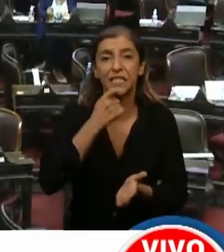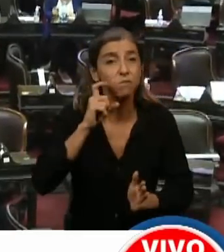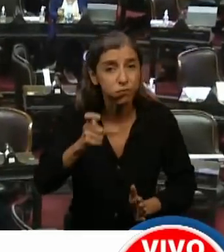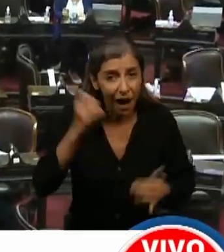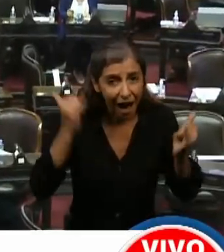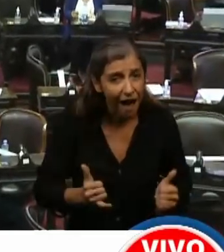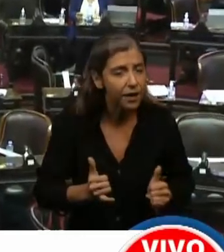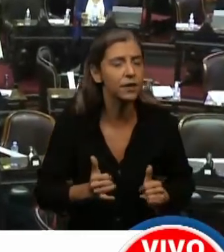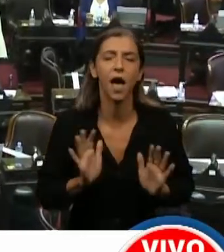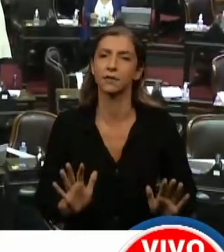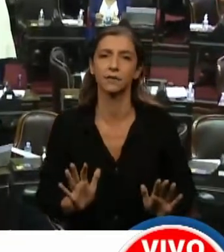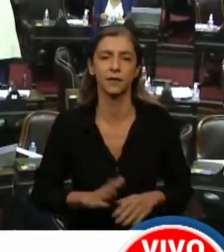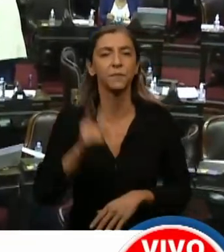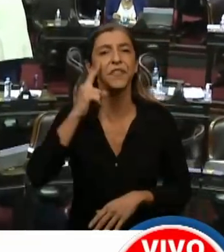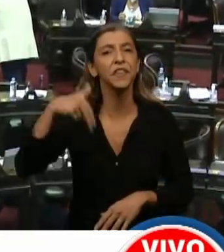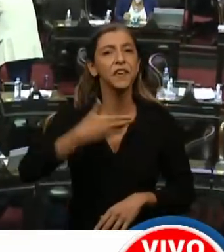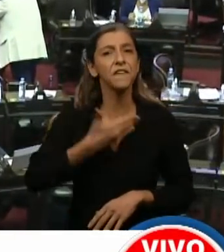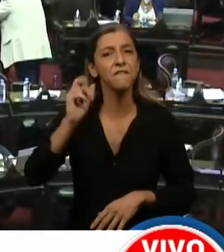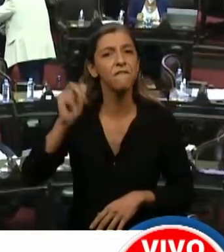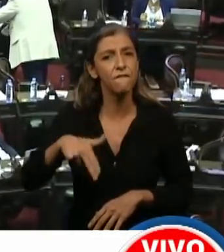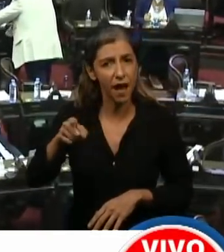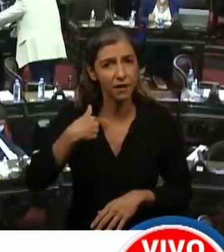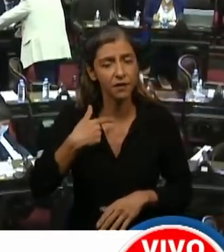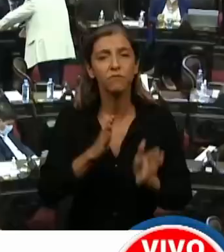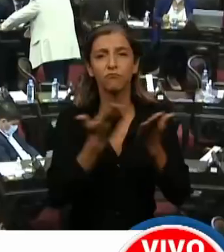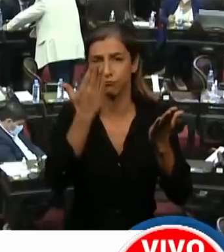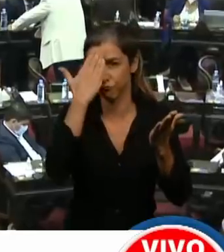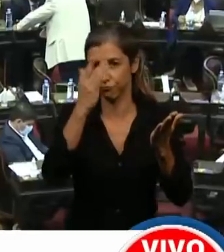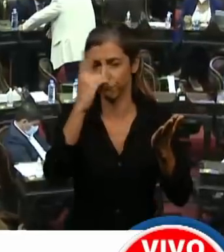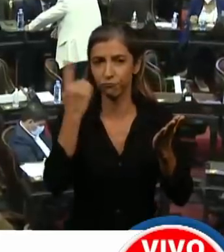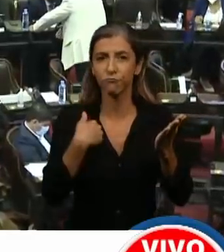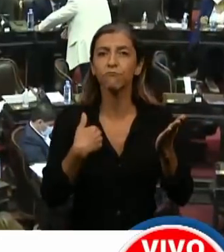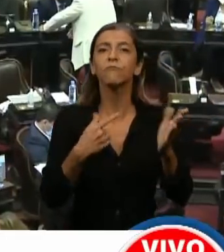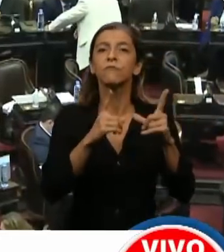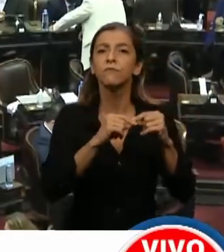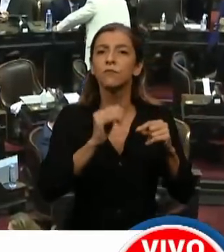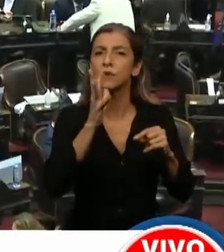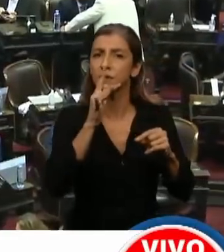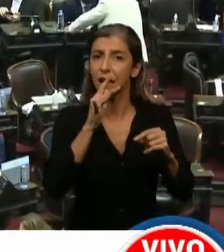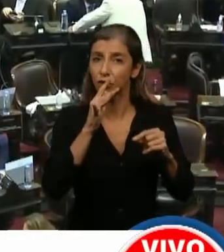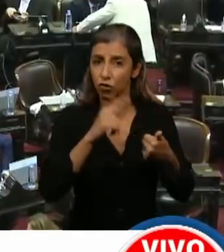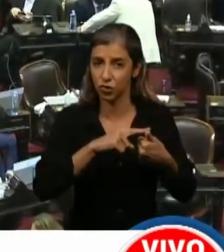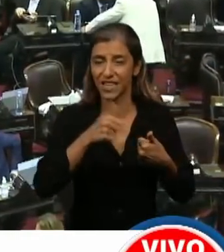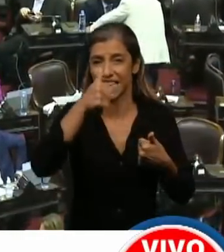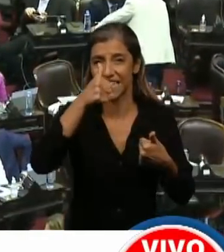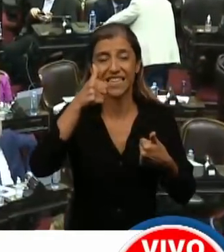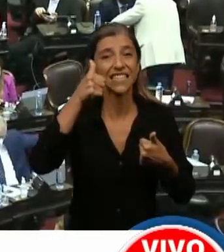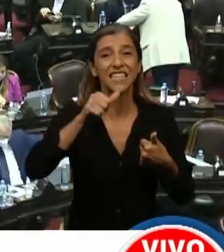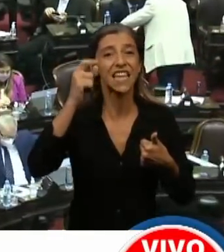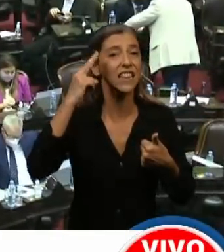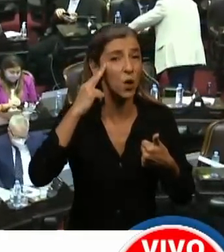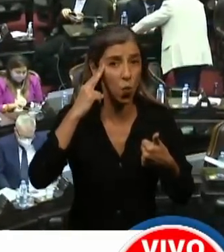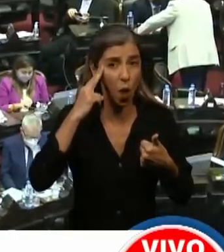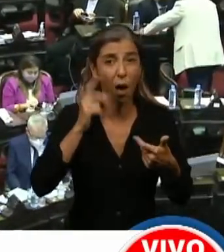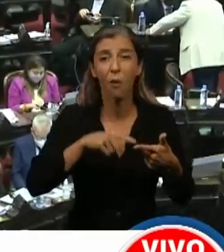Infran violó el artículo 14 de la Constitución Nacional, violó el artículo 69 de la